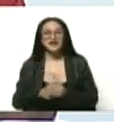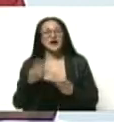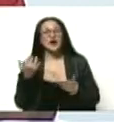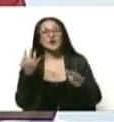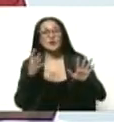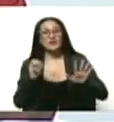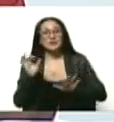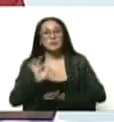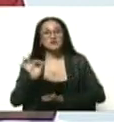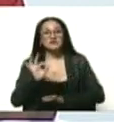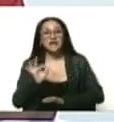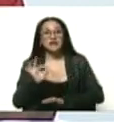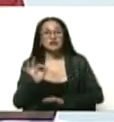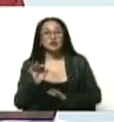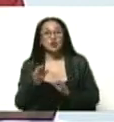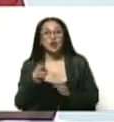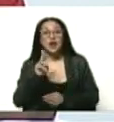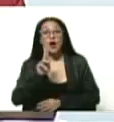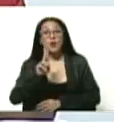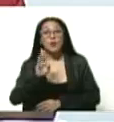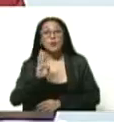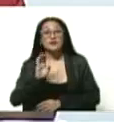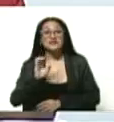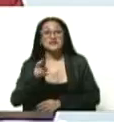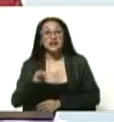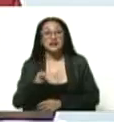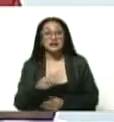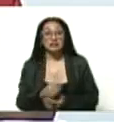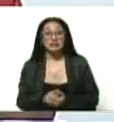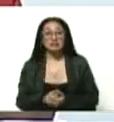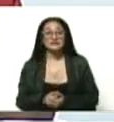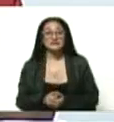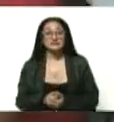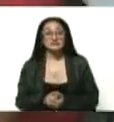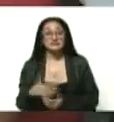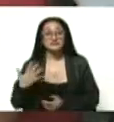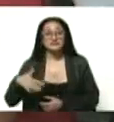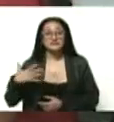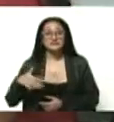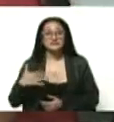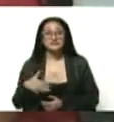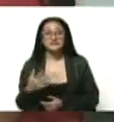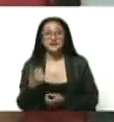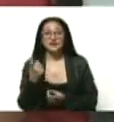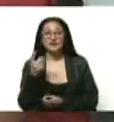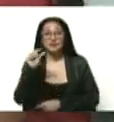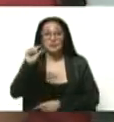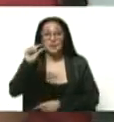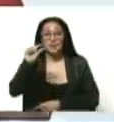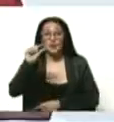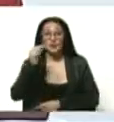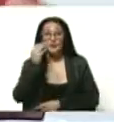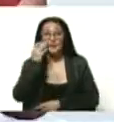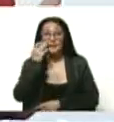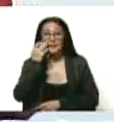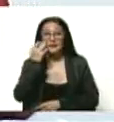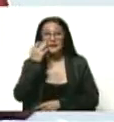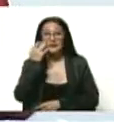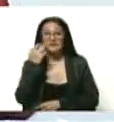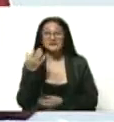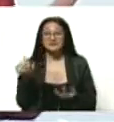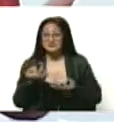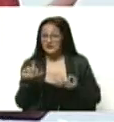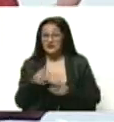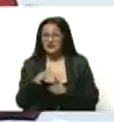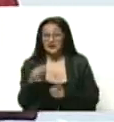comunidades. Perdón, en la VC. ¿Ah? Falta poco, falta poco. Es una